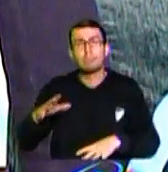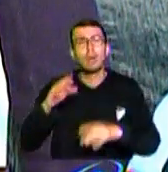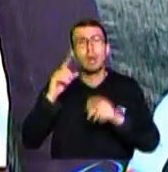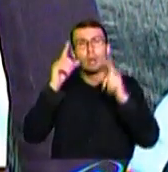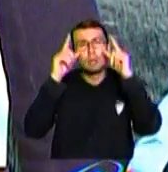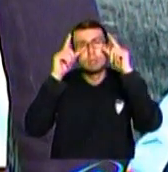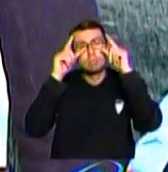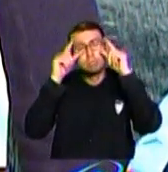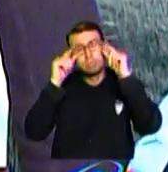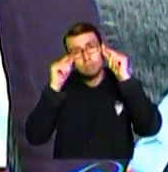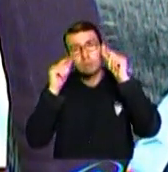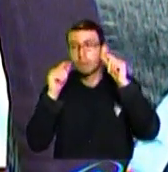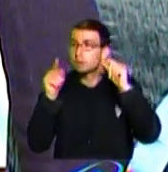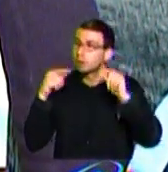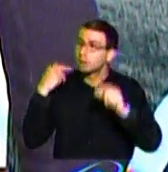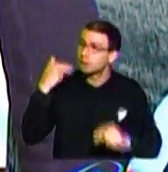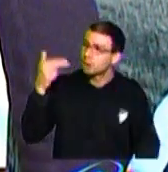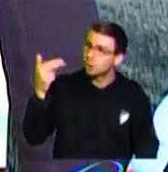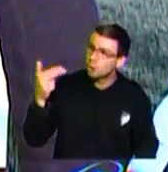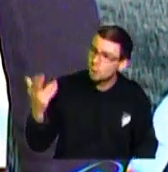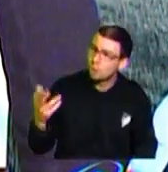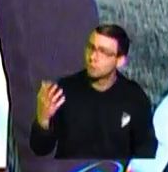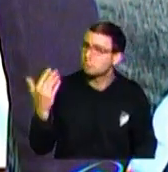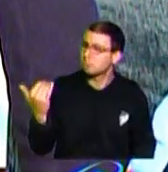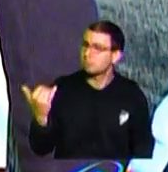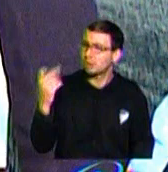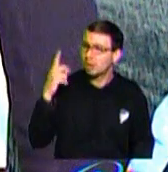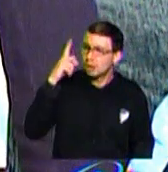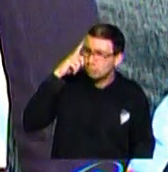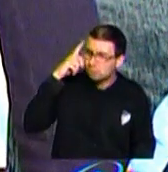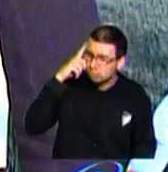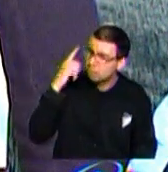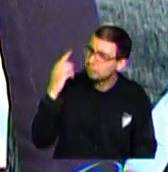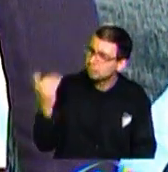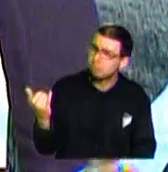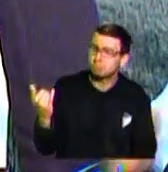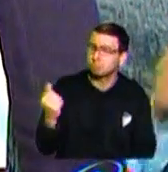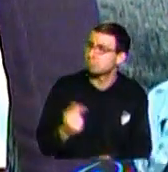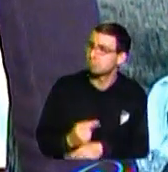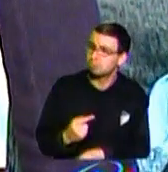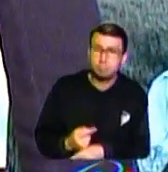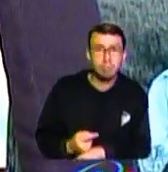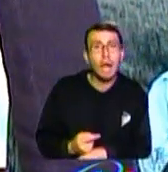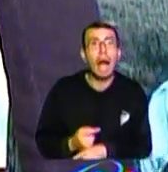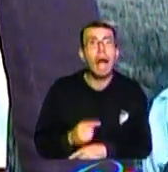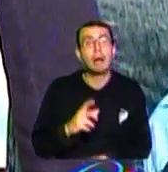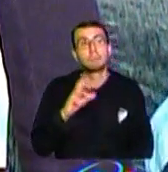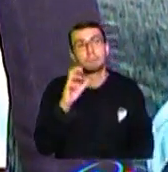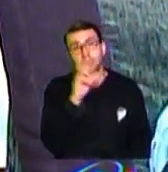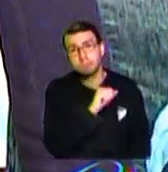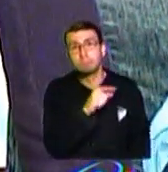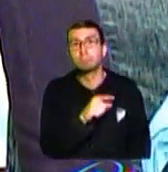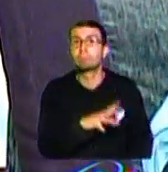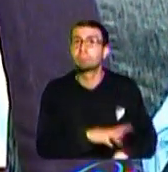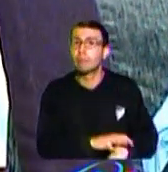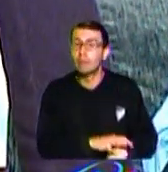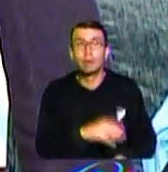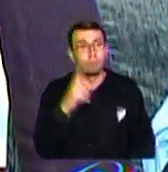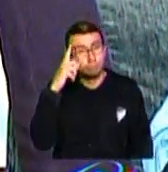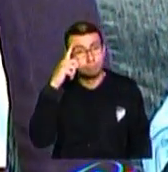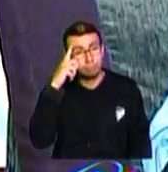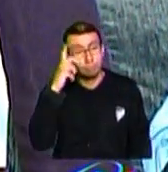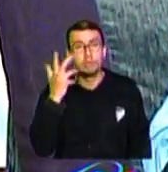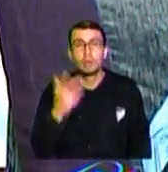No parece una historia a un ginecólogo, pero es de un ginecólogo. ¿Por qué? Porque ustedes dirán, esto es